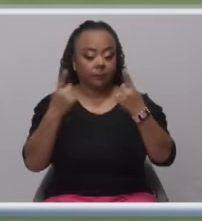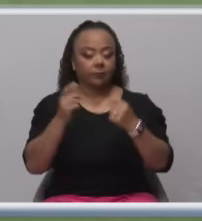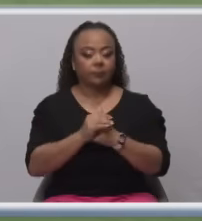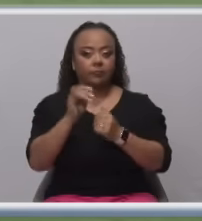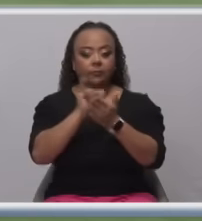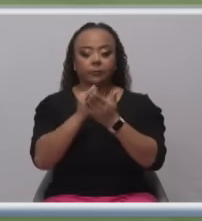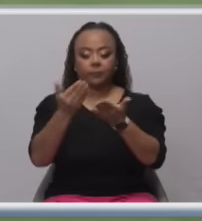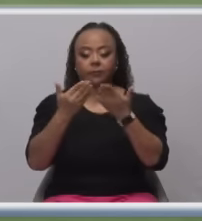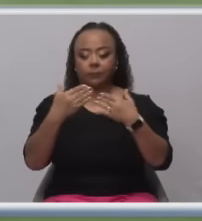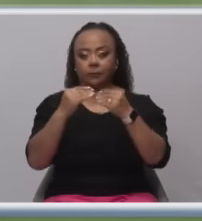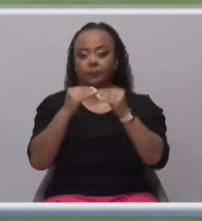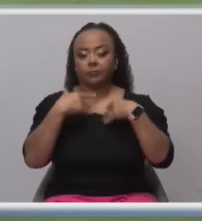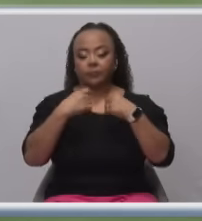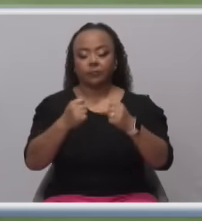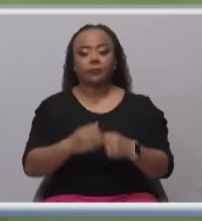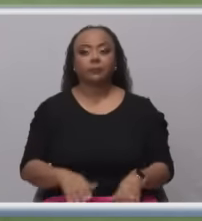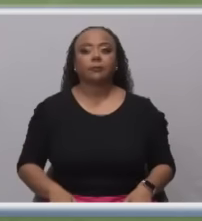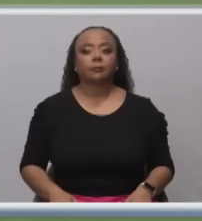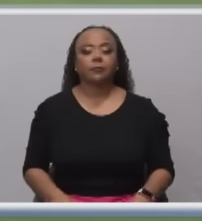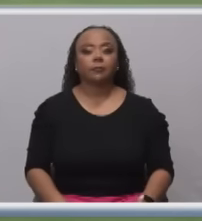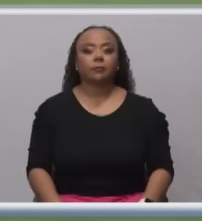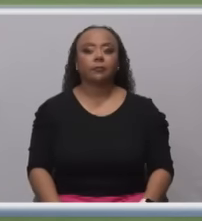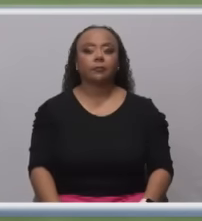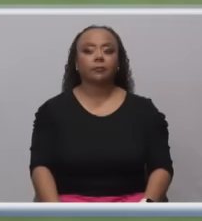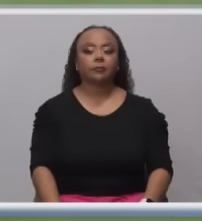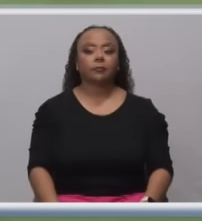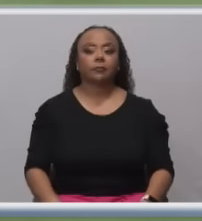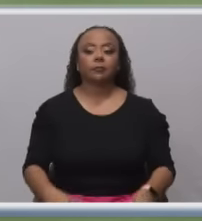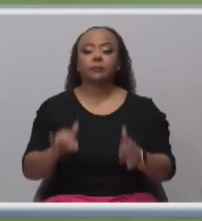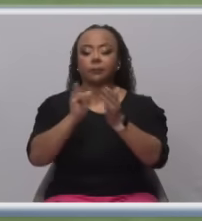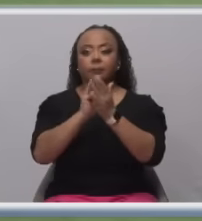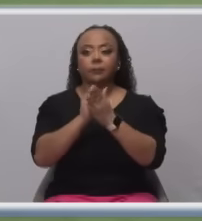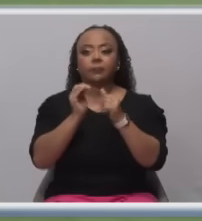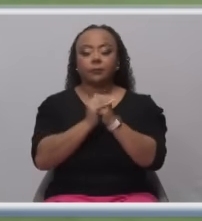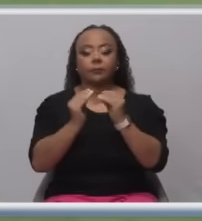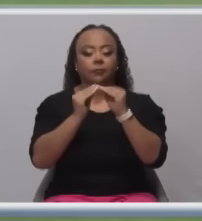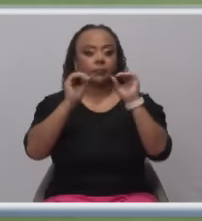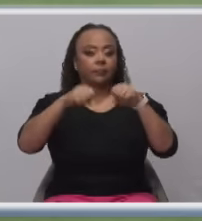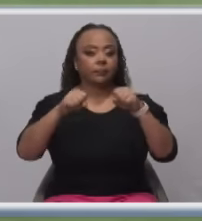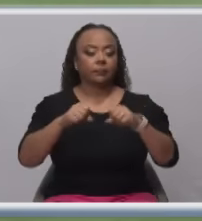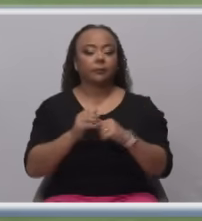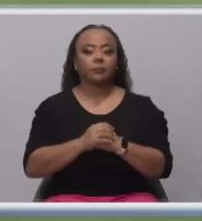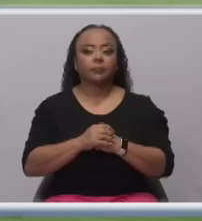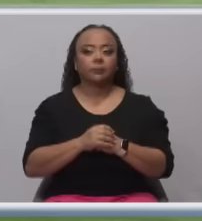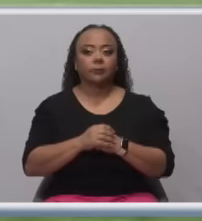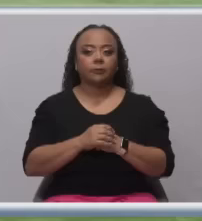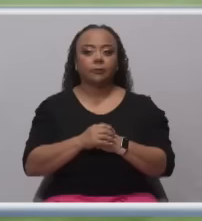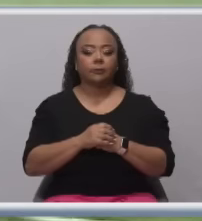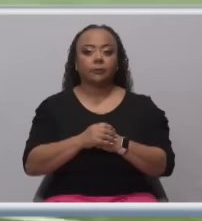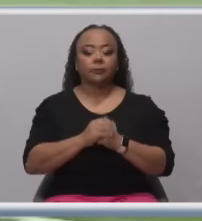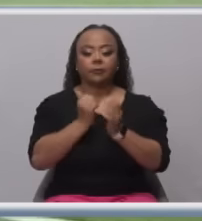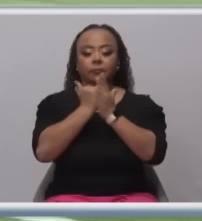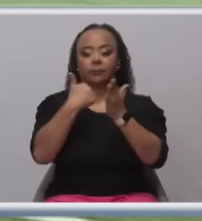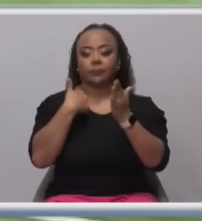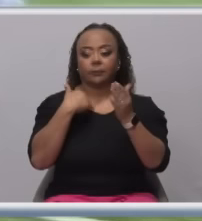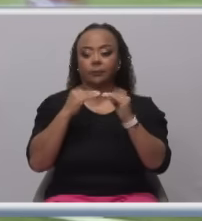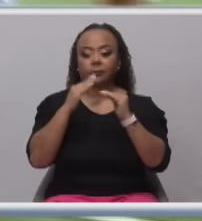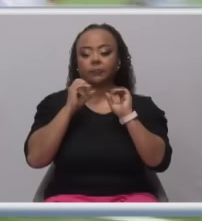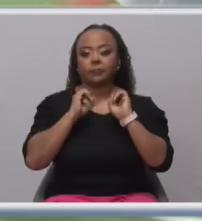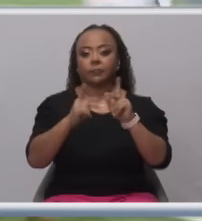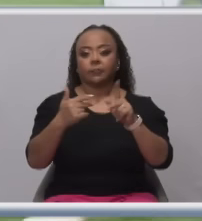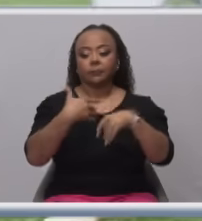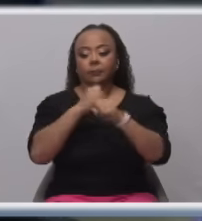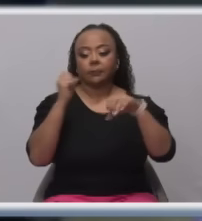para los partidos sabemos que dejando el marco en cero lo más lo más lo más posible eh arriba vamos a tener más oportunidades de hacer gol